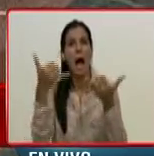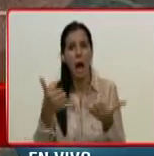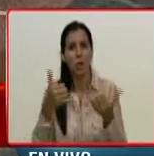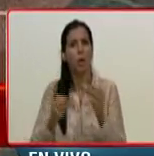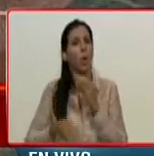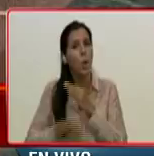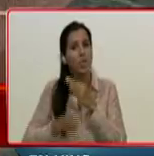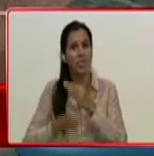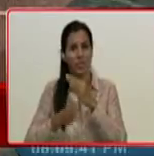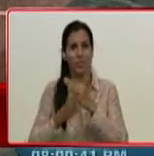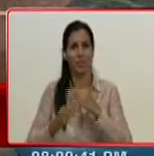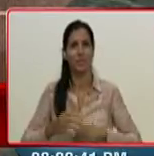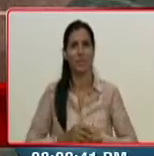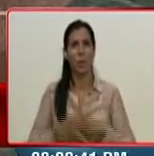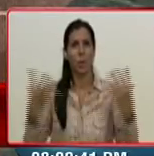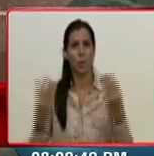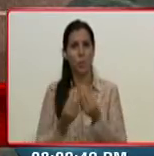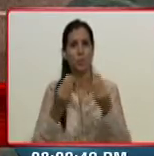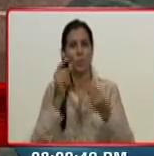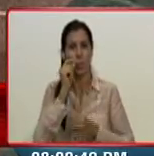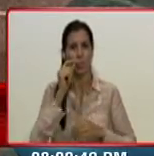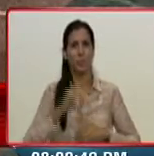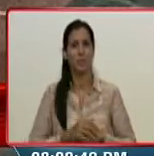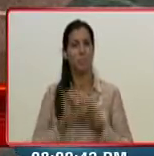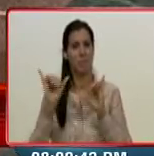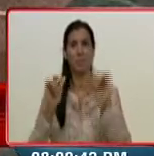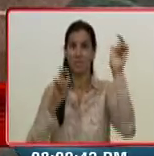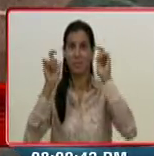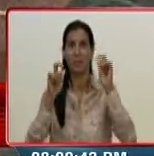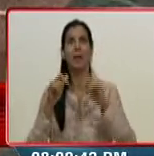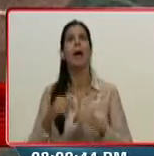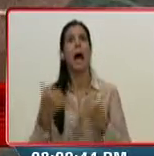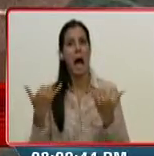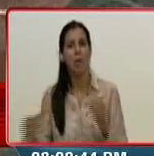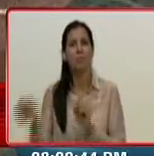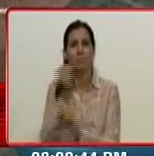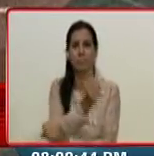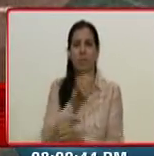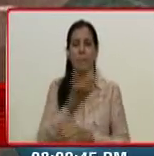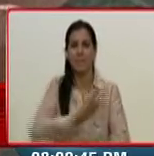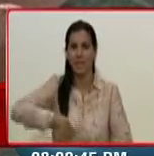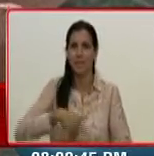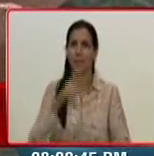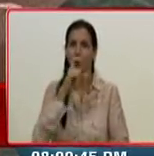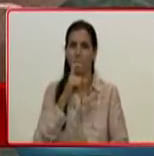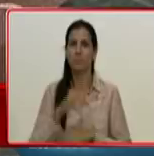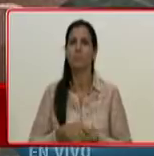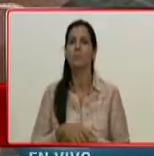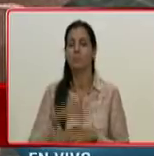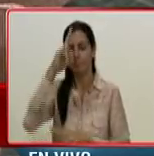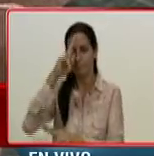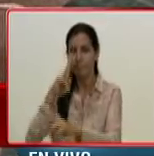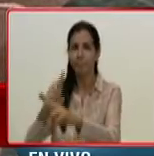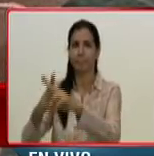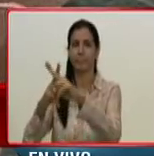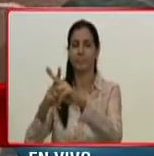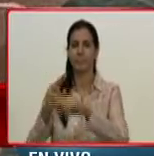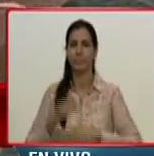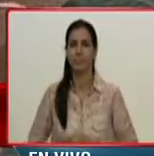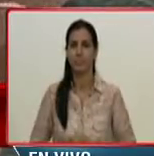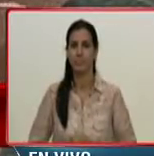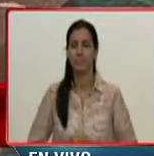del hombre que la inspiró, Hugo Chávez Frías, a quien el presidente Nicolás Maduro en este momento se encuentra brindando sus respetos en